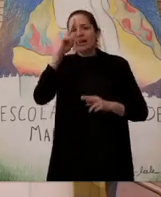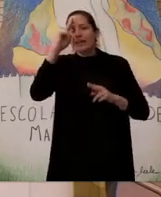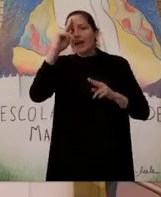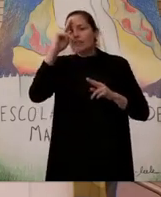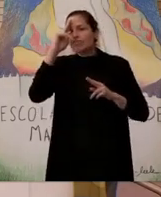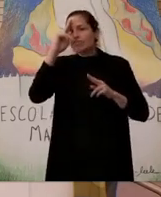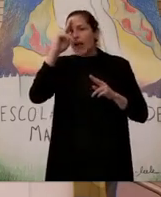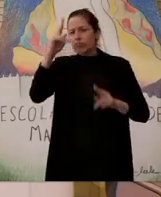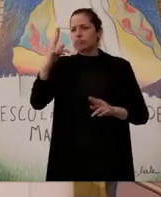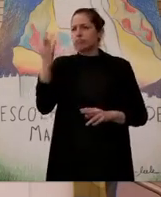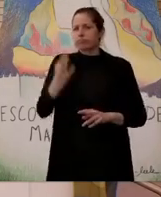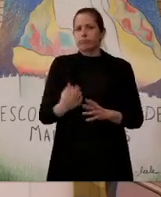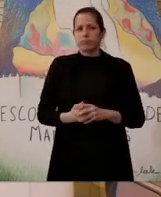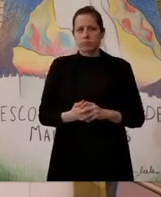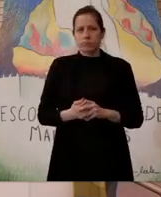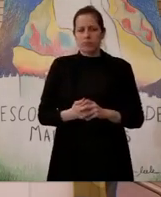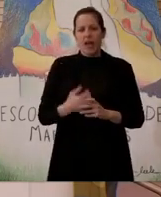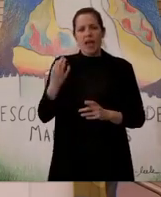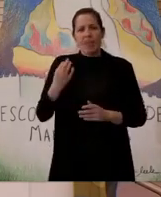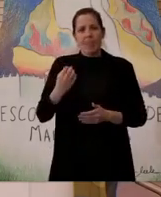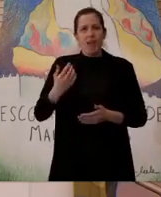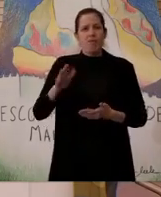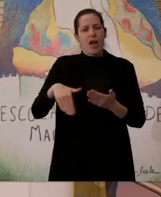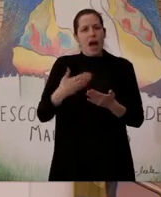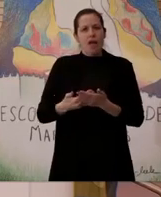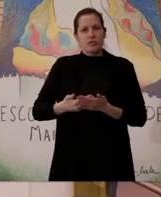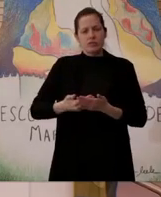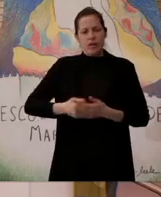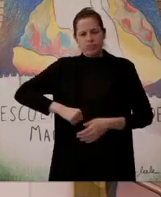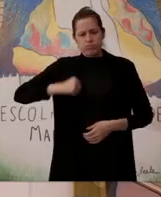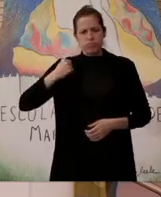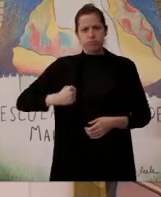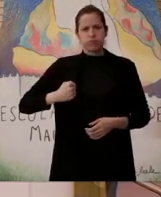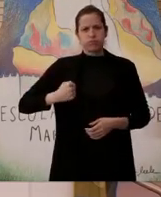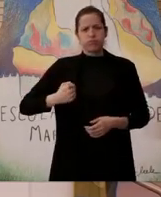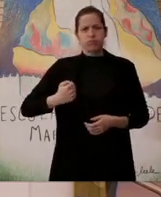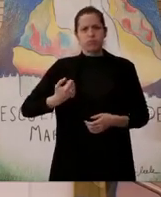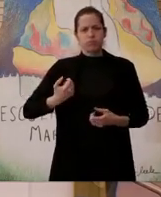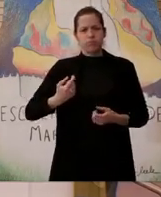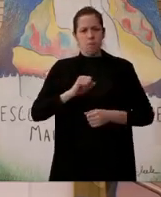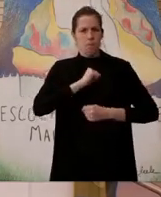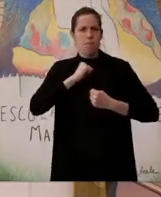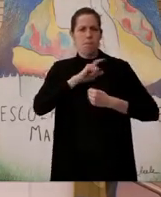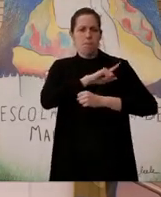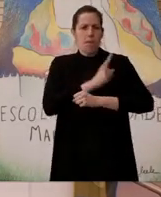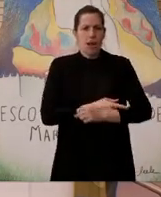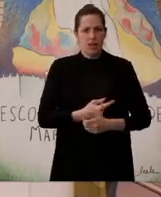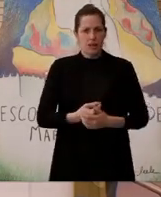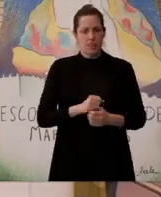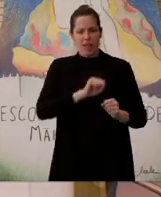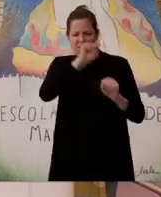hacerlos respetar si hace falta petarnos la mesa y haciéndonos hoy qué caray eso es lo que tenéis que hacer